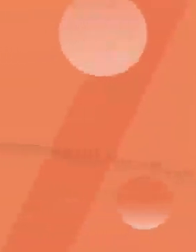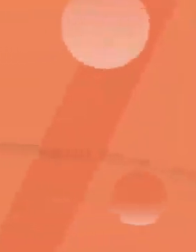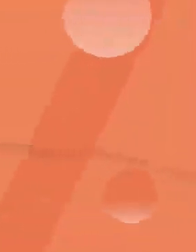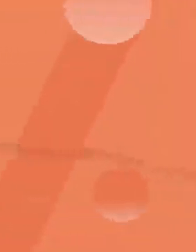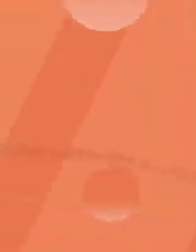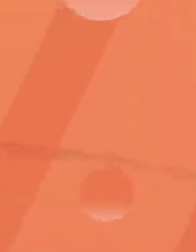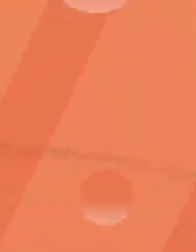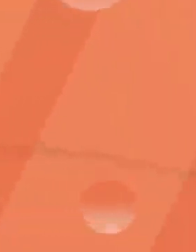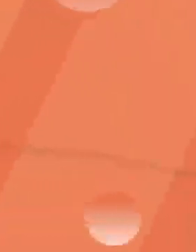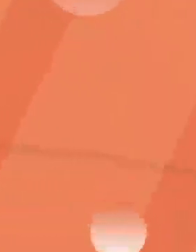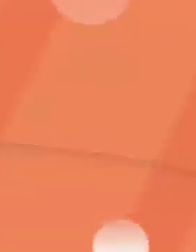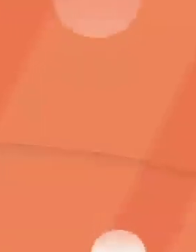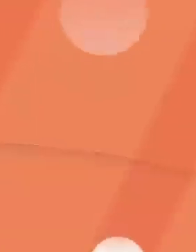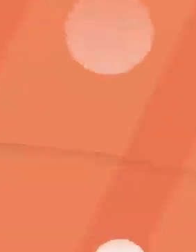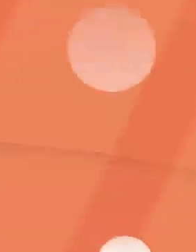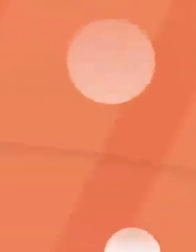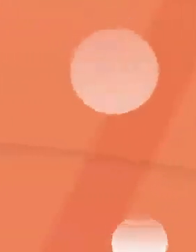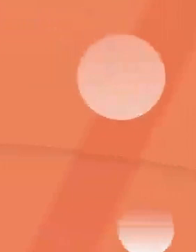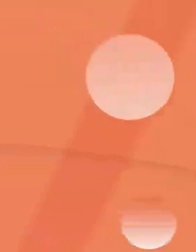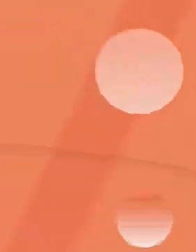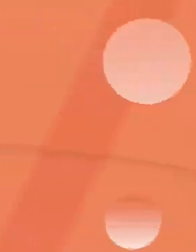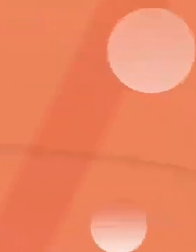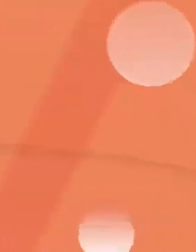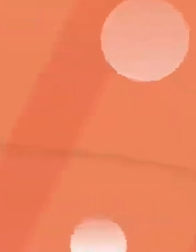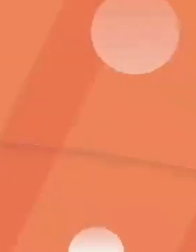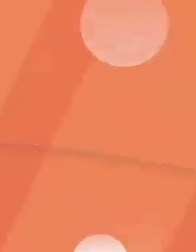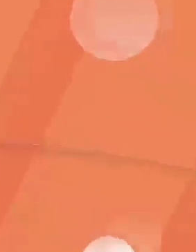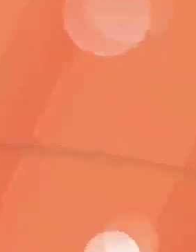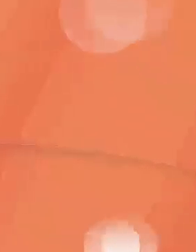¿La palabra tiene prefijos?